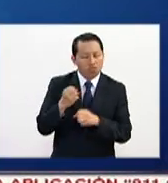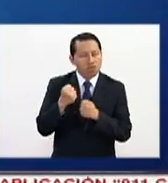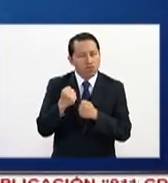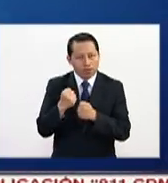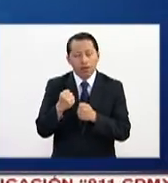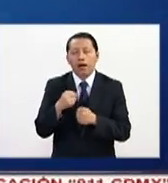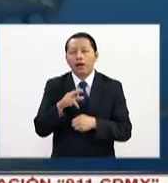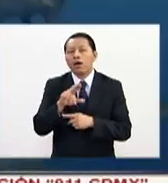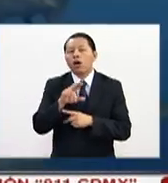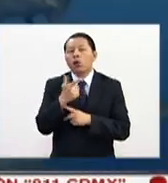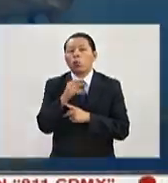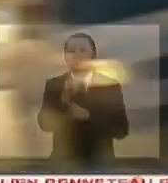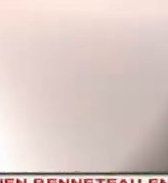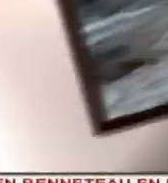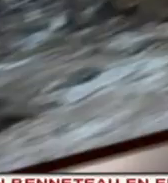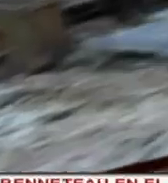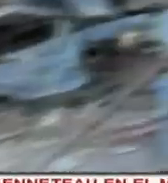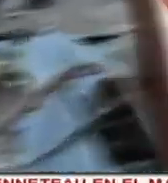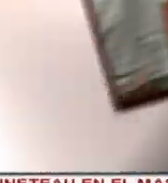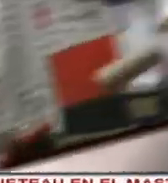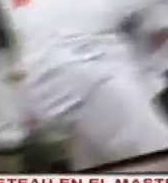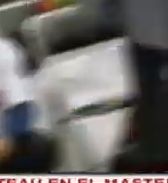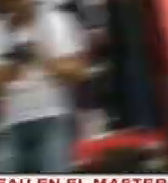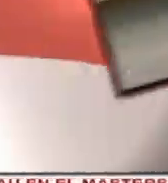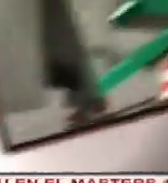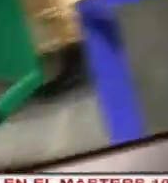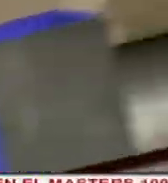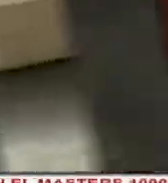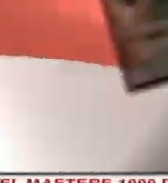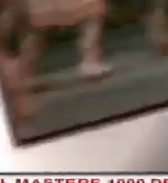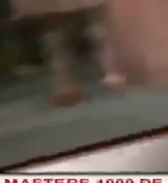Día, Gustavo Castillo.